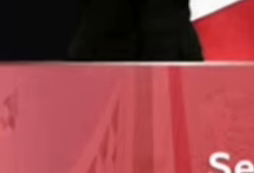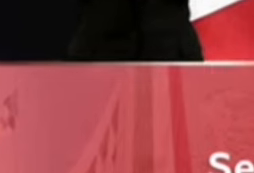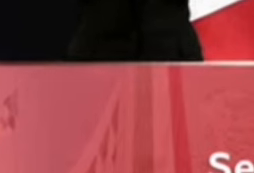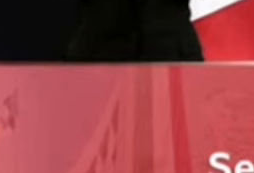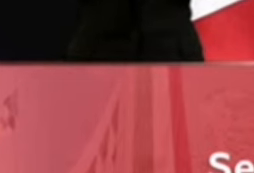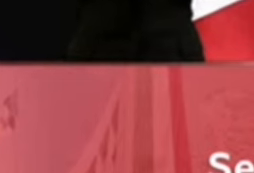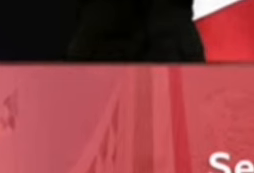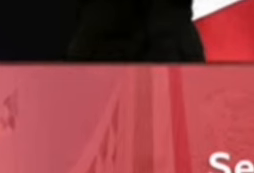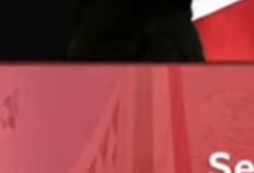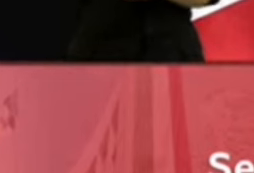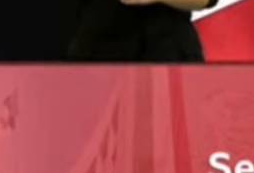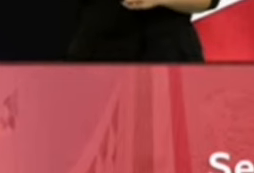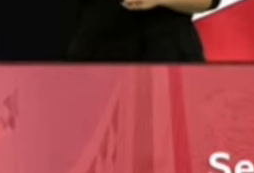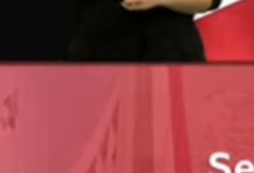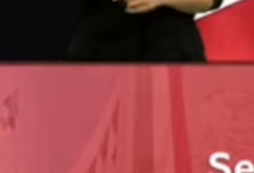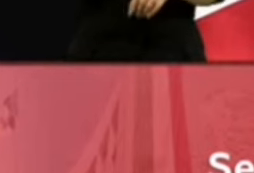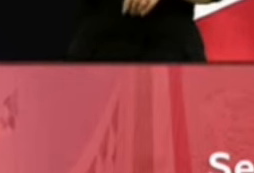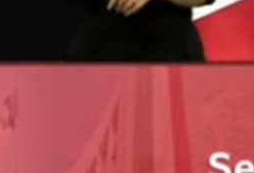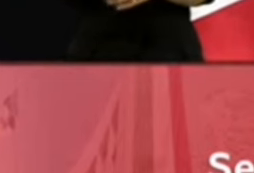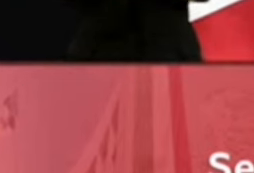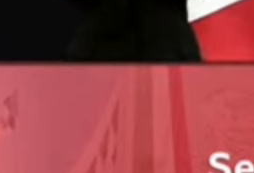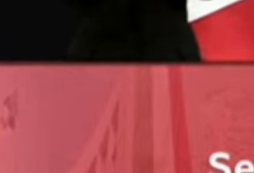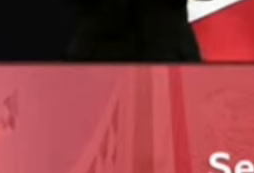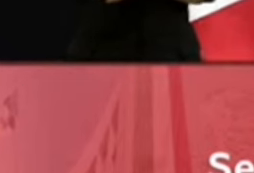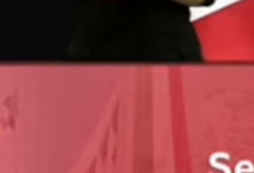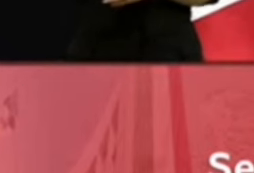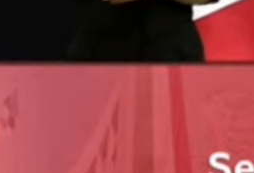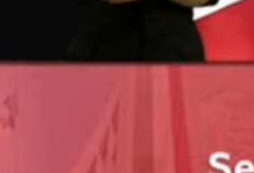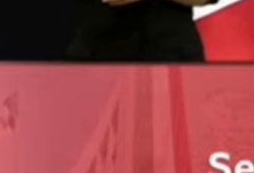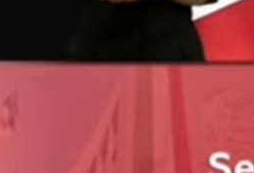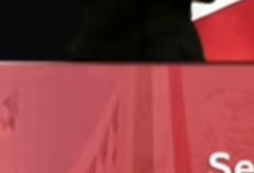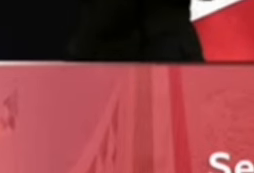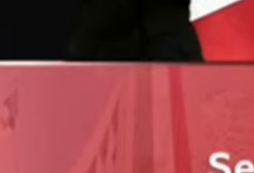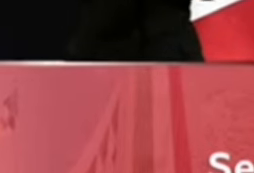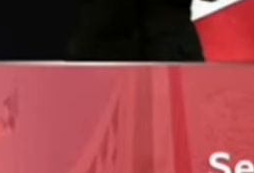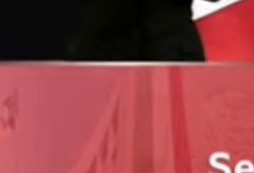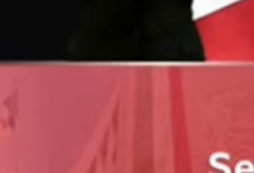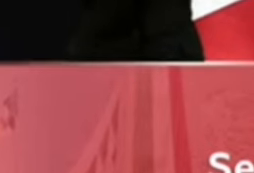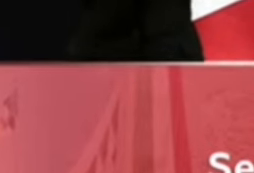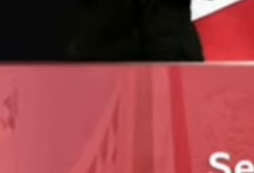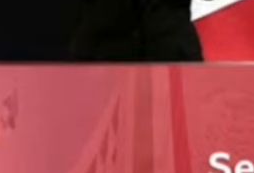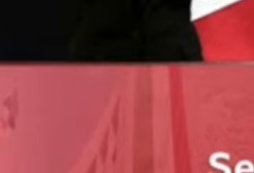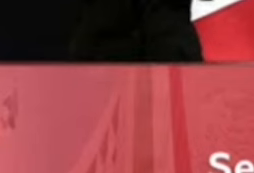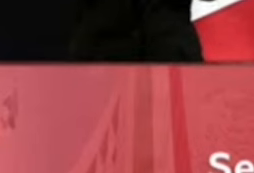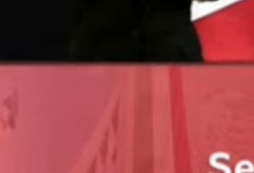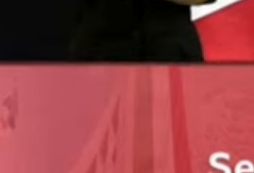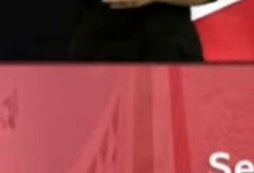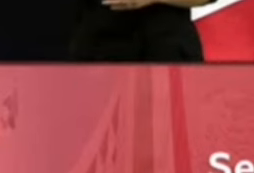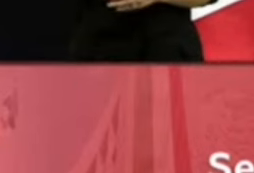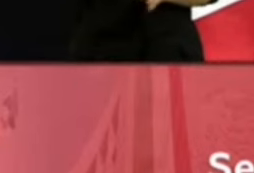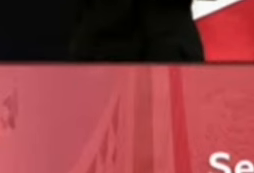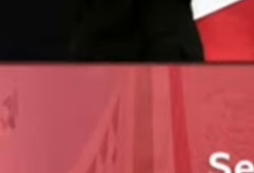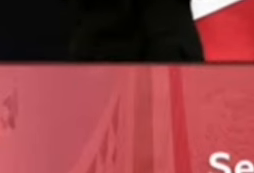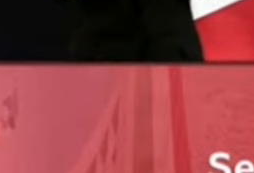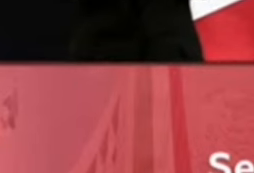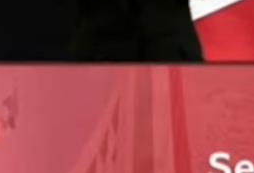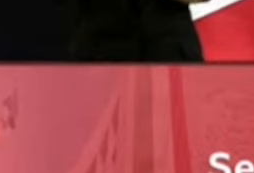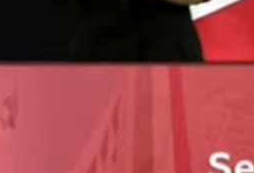porque más aquí está haciéndose una serie de planteamientos sin presentar ninguna prueba al respecto.